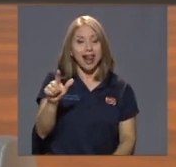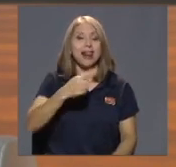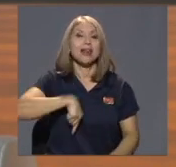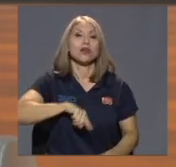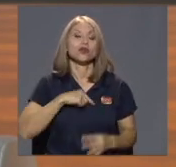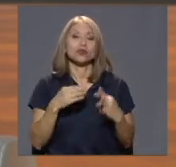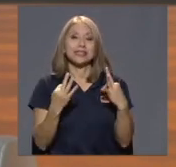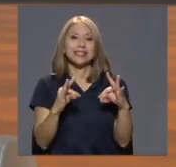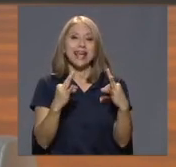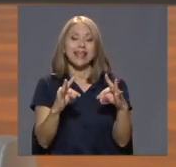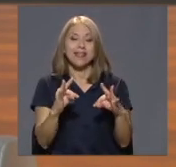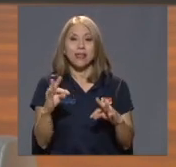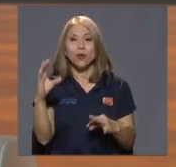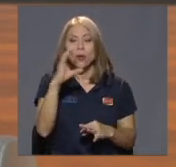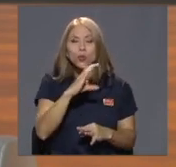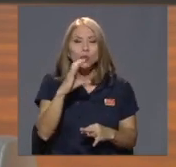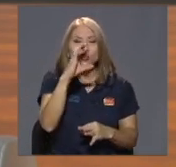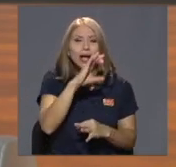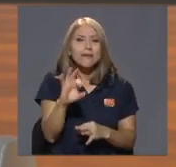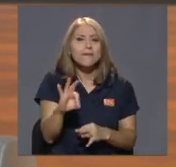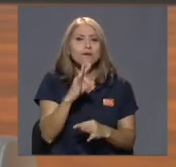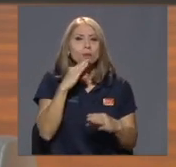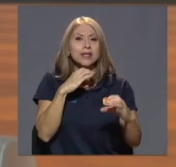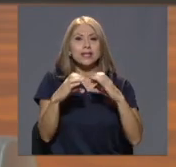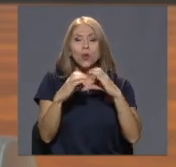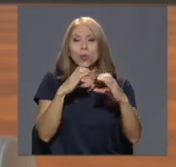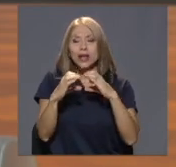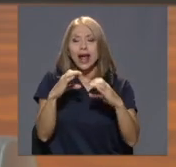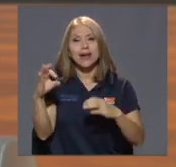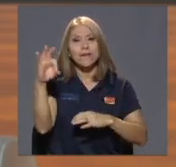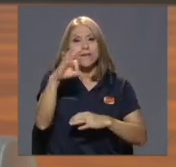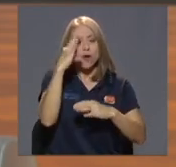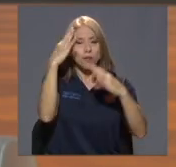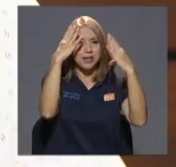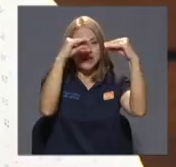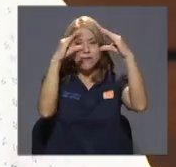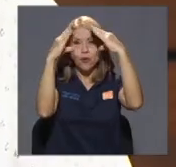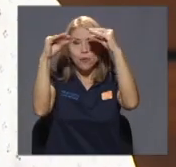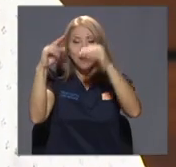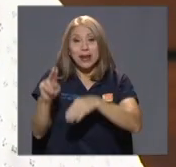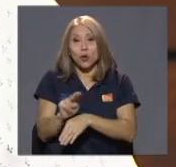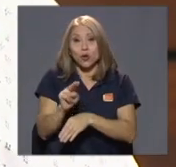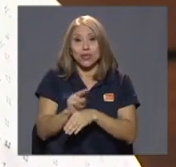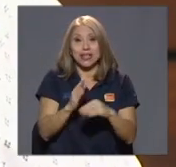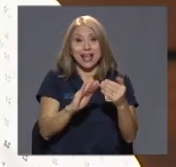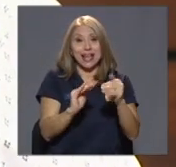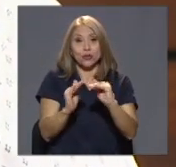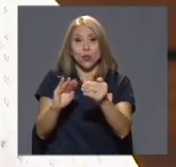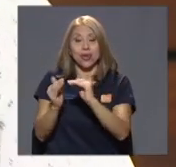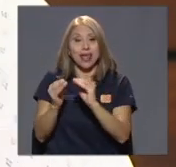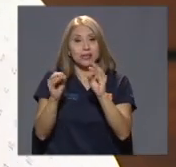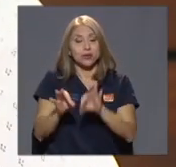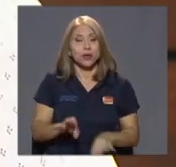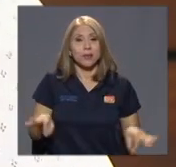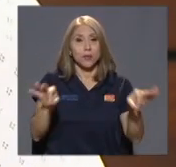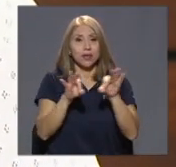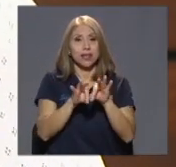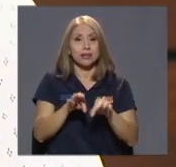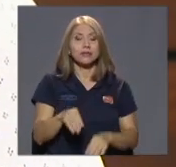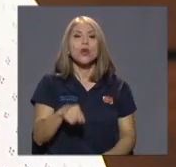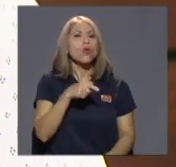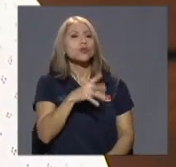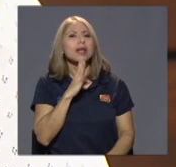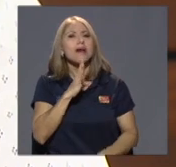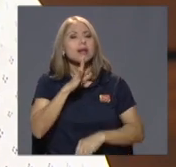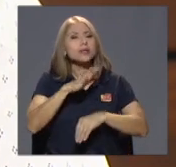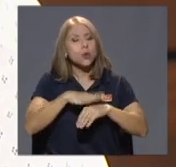buscar las formas de comunicarse que utilizan, de informarse que utilizan las comunidades también, que son importantes. Cuando habla usted de innovación, se refiere